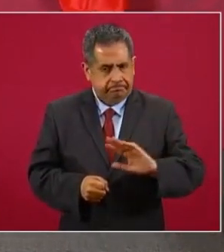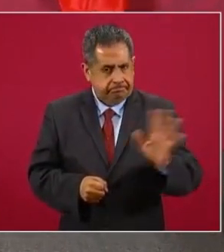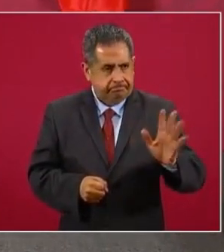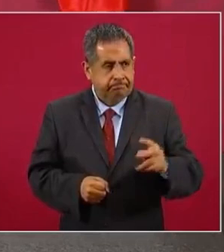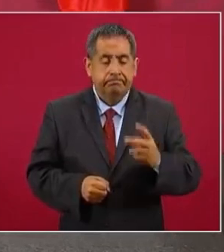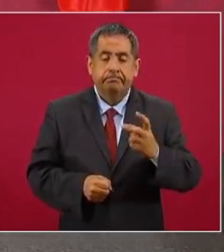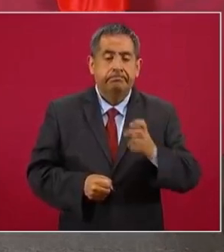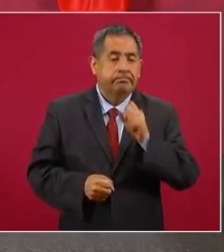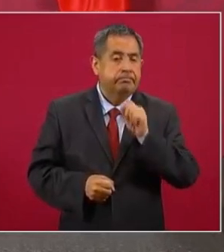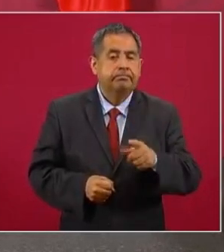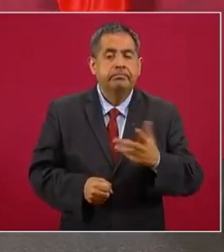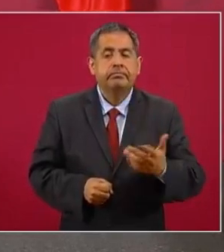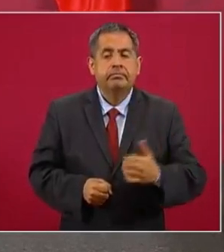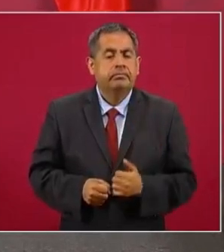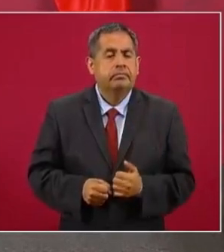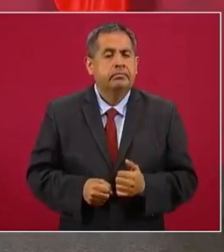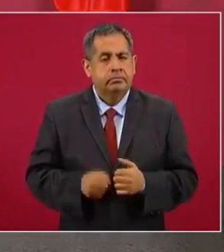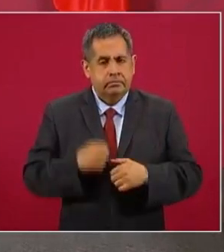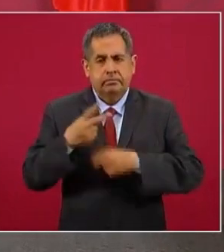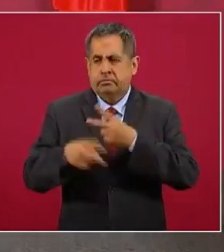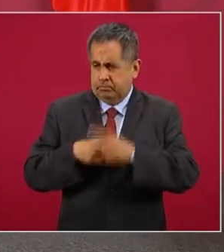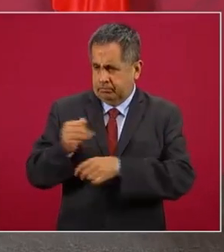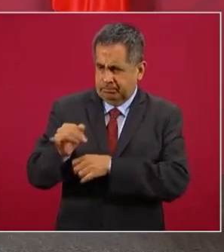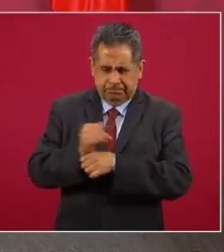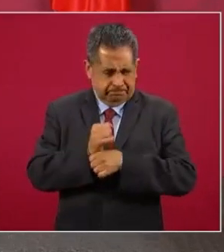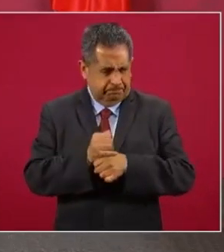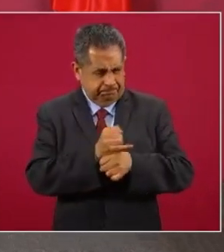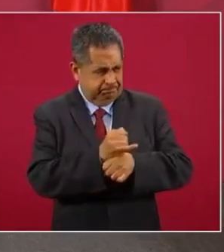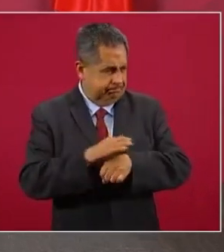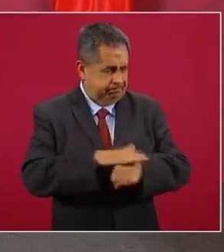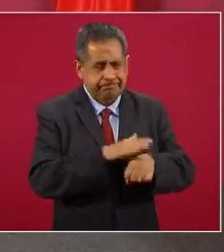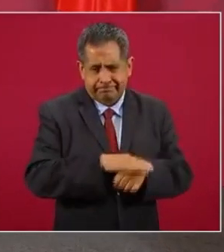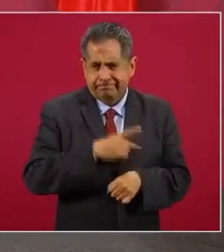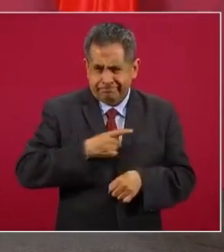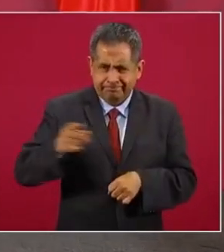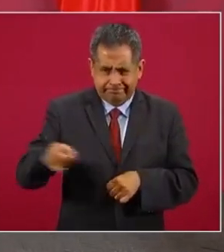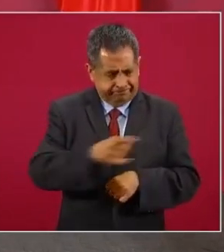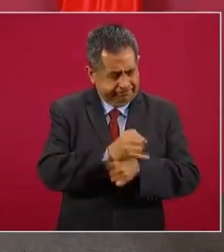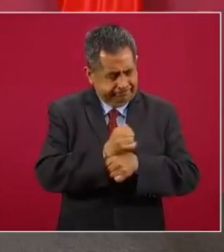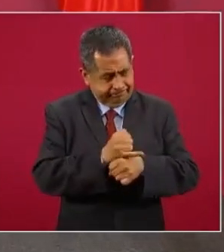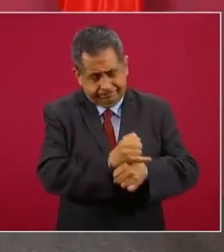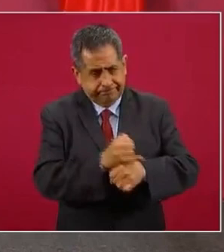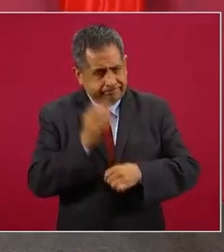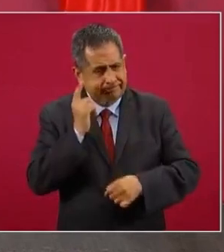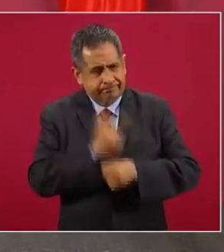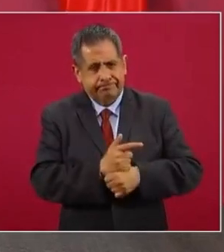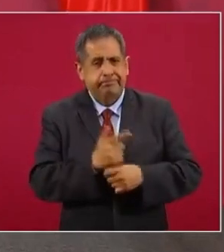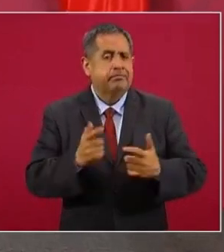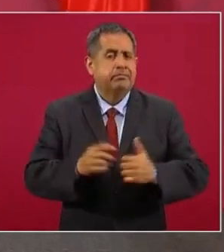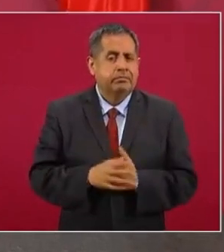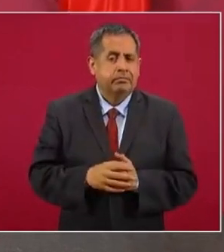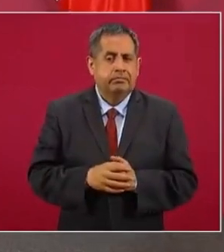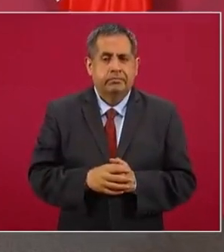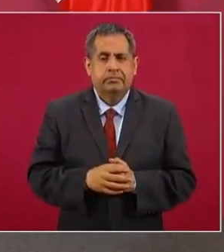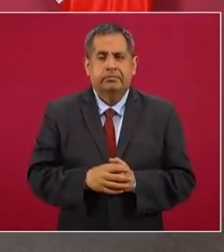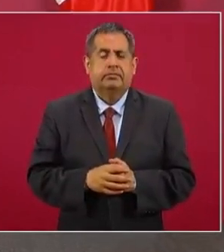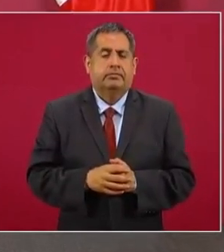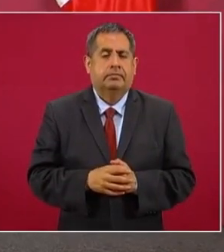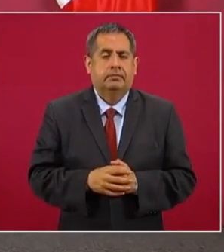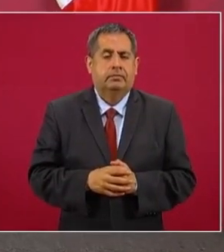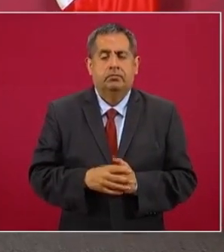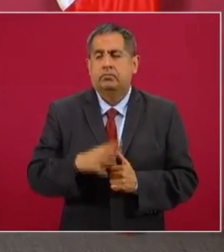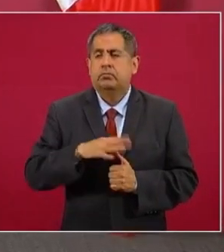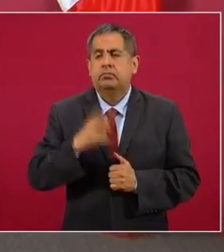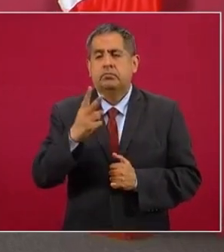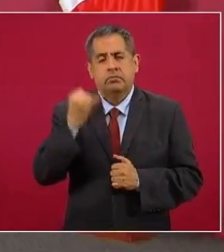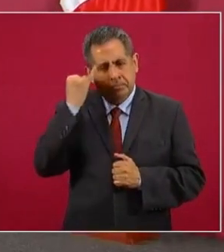y que en efecto se haga la investigación, que hay